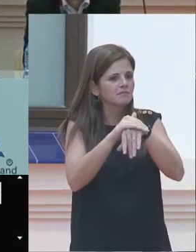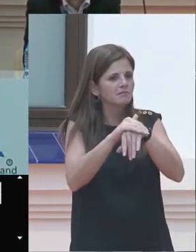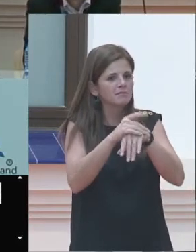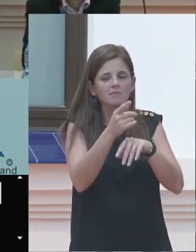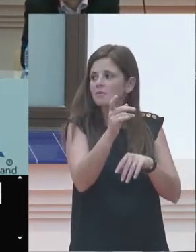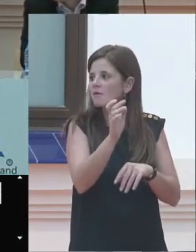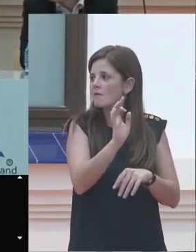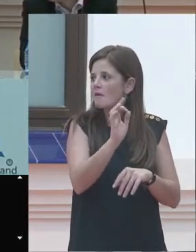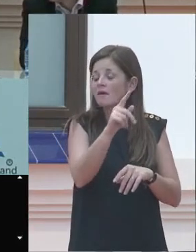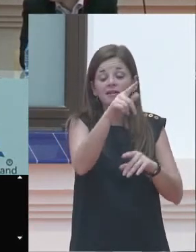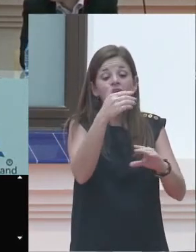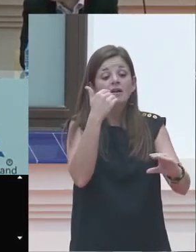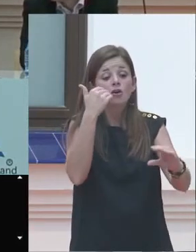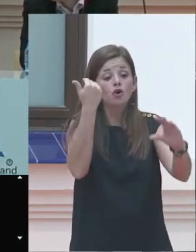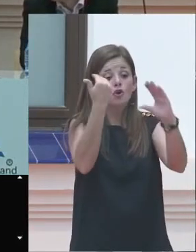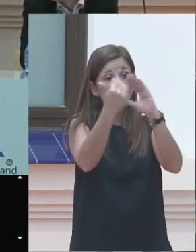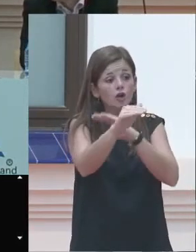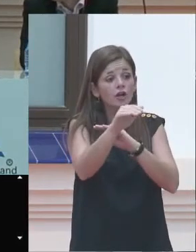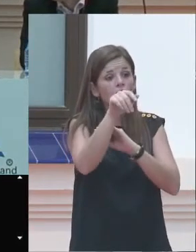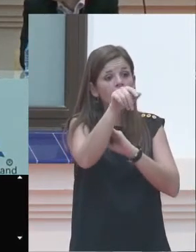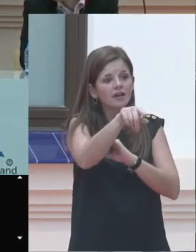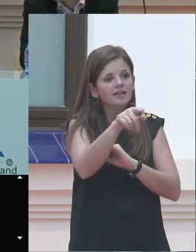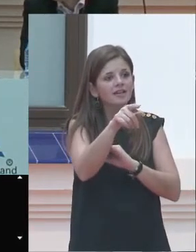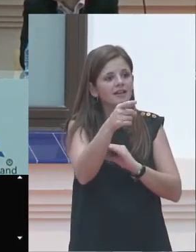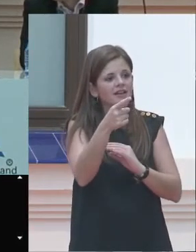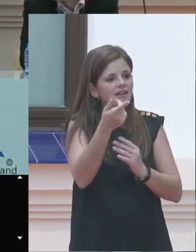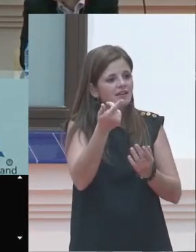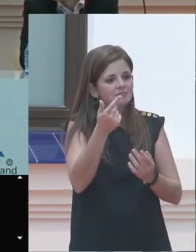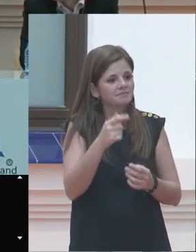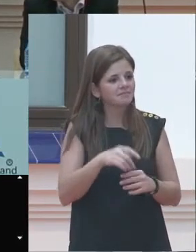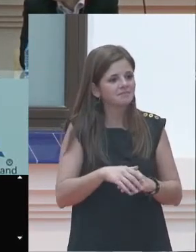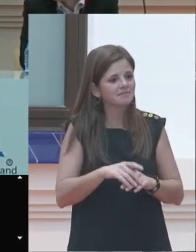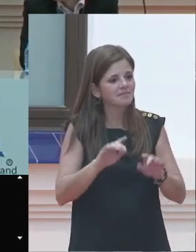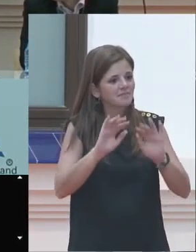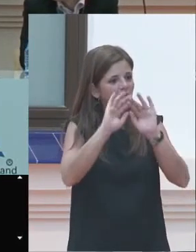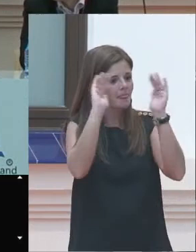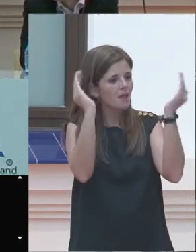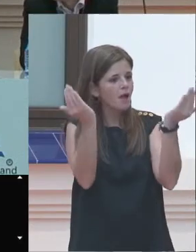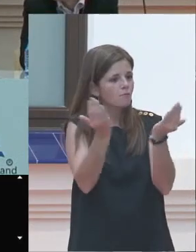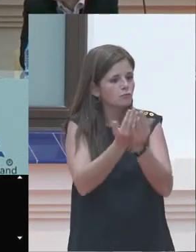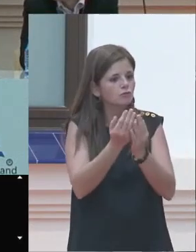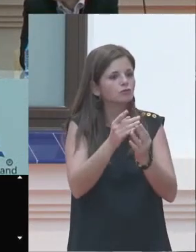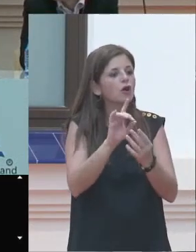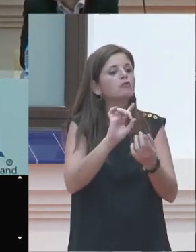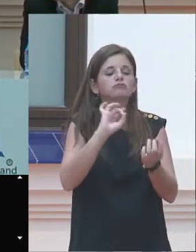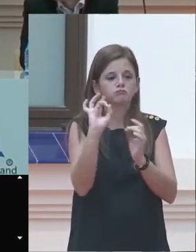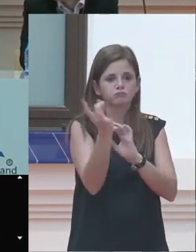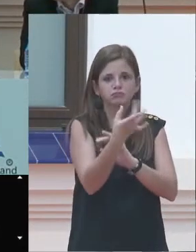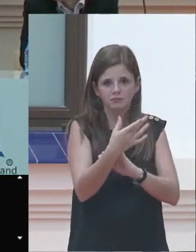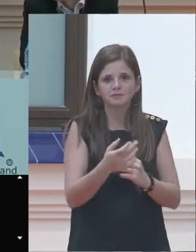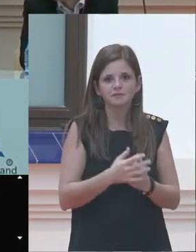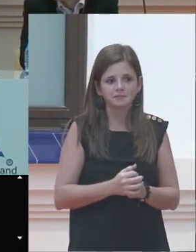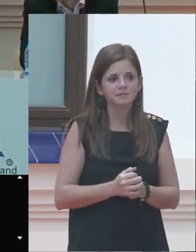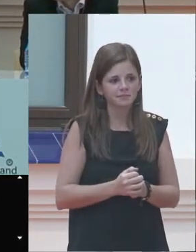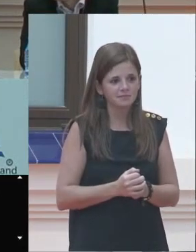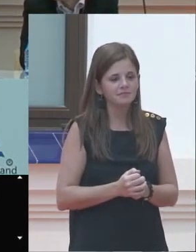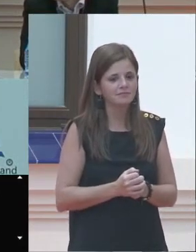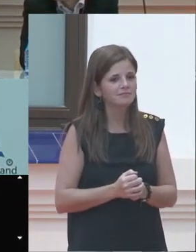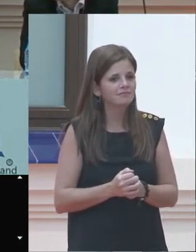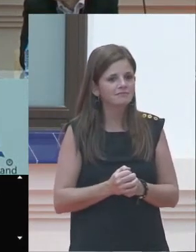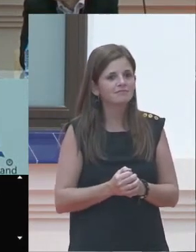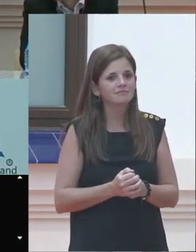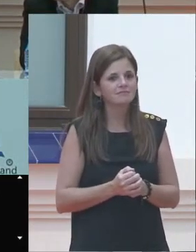correo acaba circulando por todo el mundo a través de servidores. Esos datos acaban almacenados en diferentes centros de datos que están